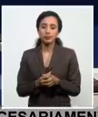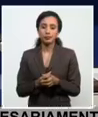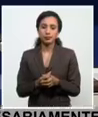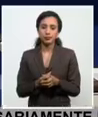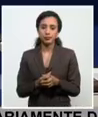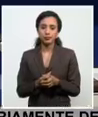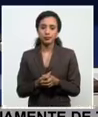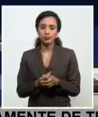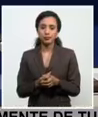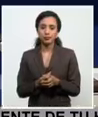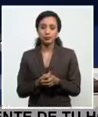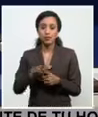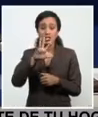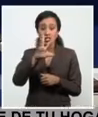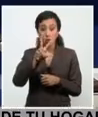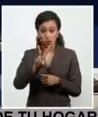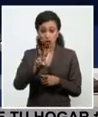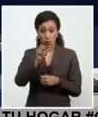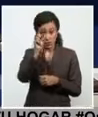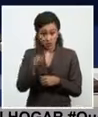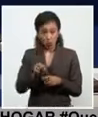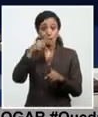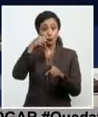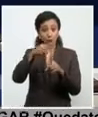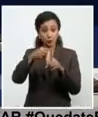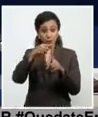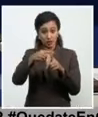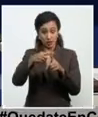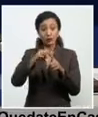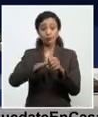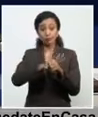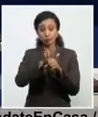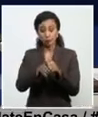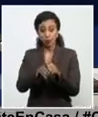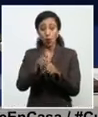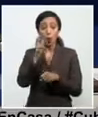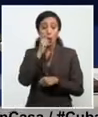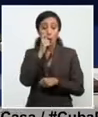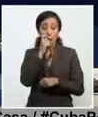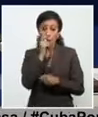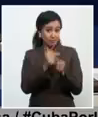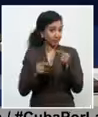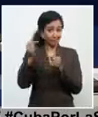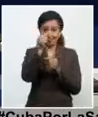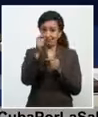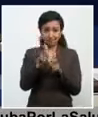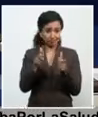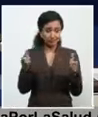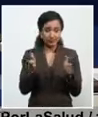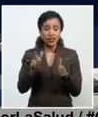De los 52 casos diagnosticados, el sexo masculino sigue arriba, el